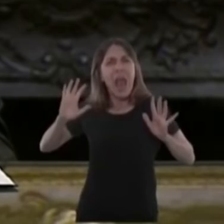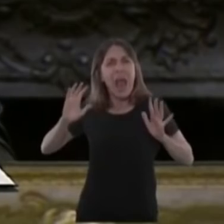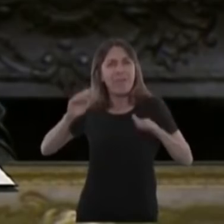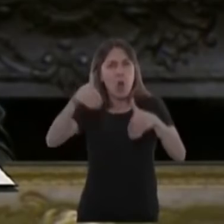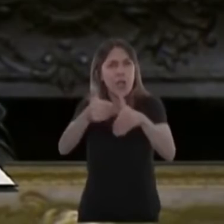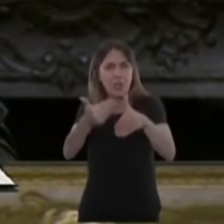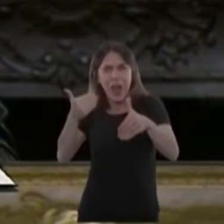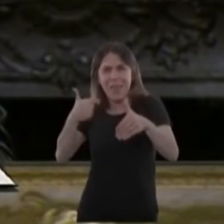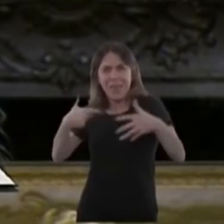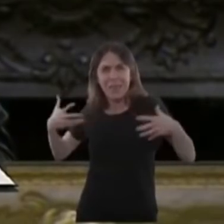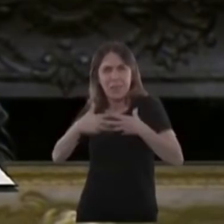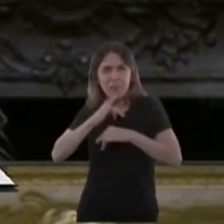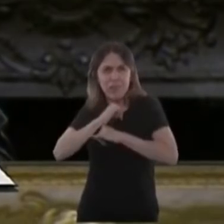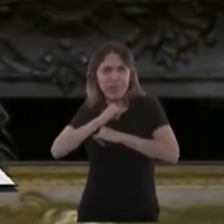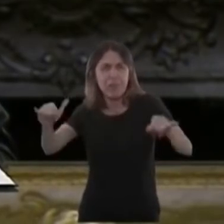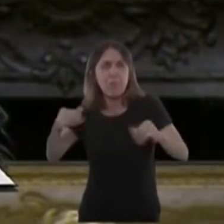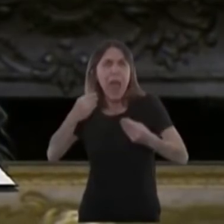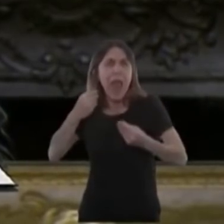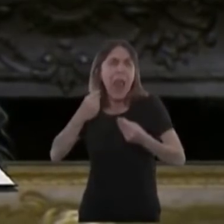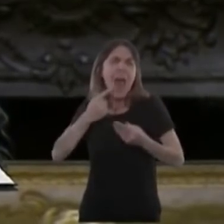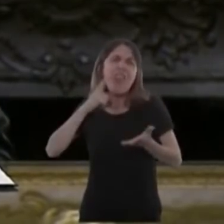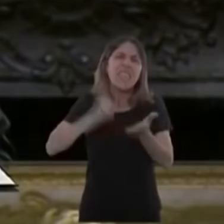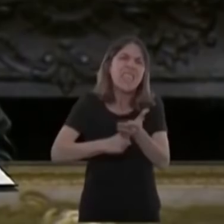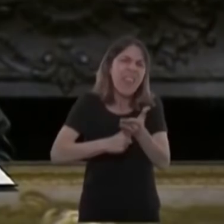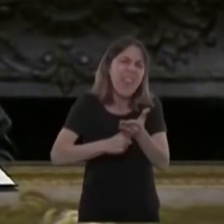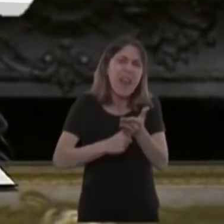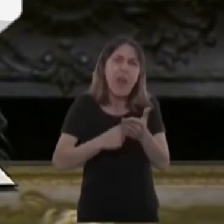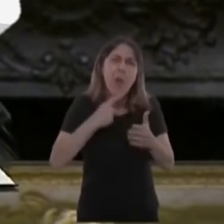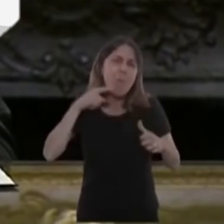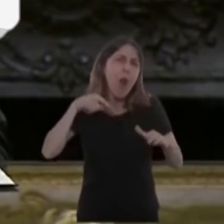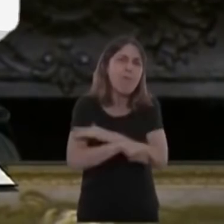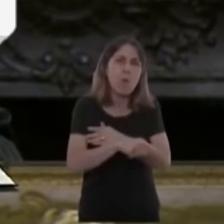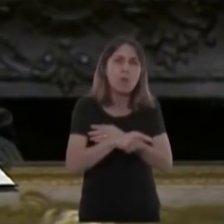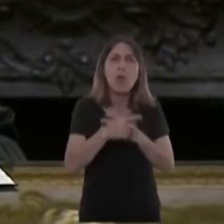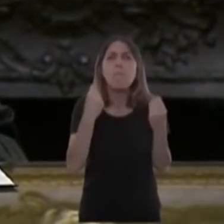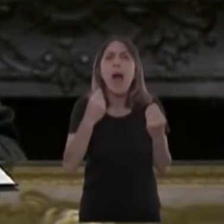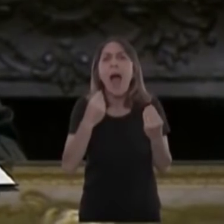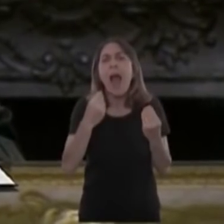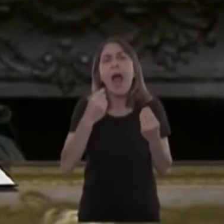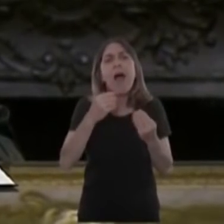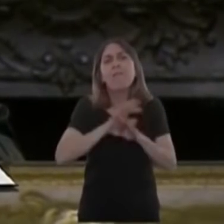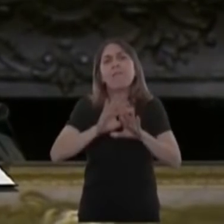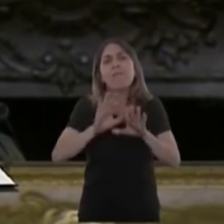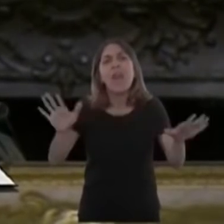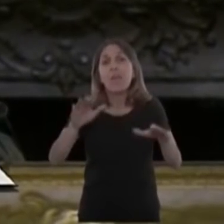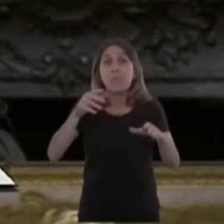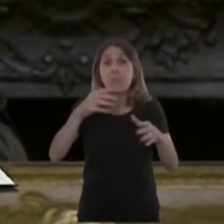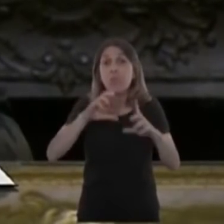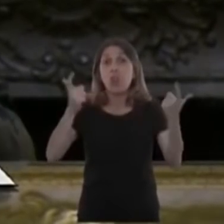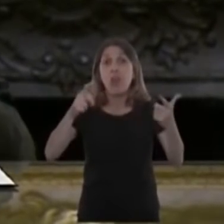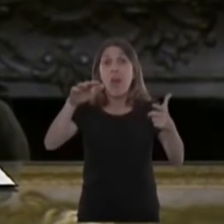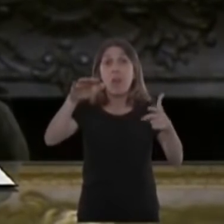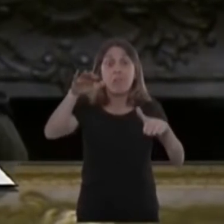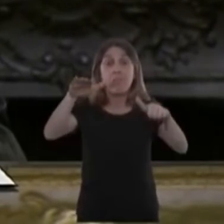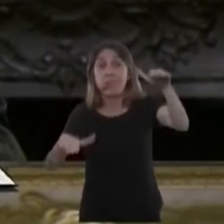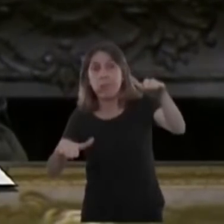a esas pensiones no contributivas. También esto se pagará, como les dije, hasta 2 haberes mínimos. Sí, la